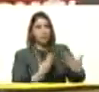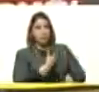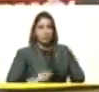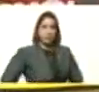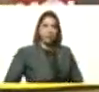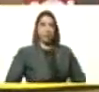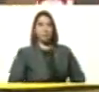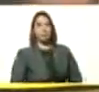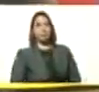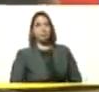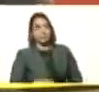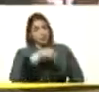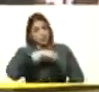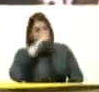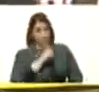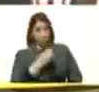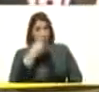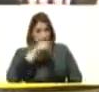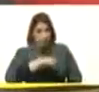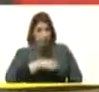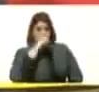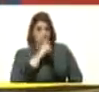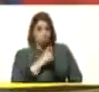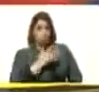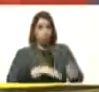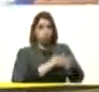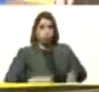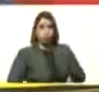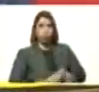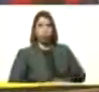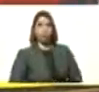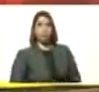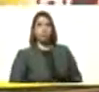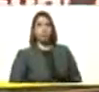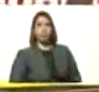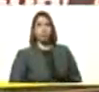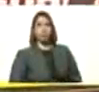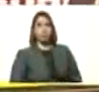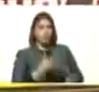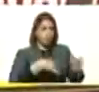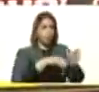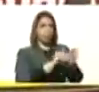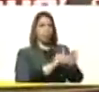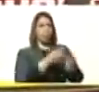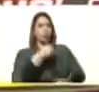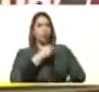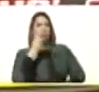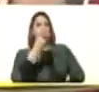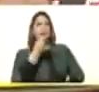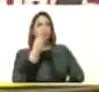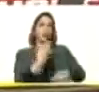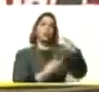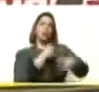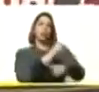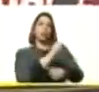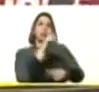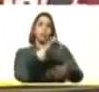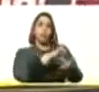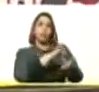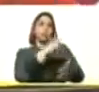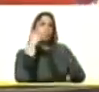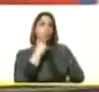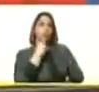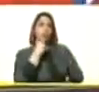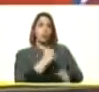efectivamente, este año es un año del renacer, de relanzar nuestra política revolucionaria, la central